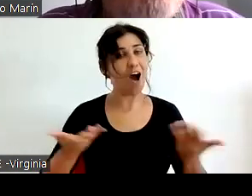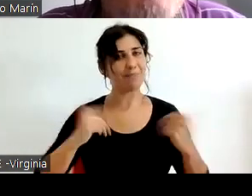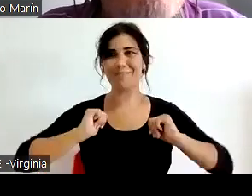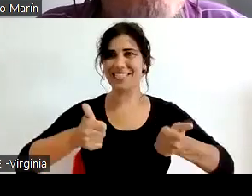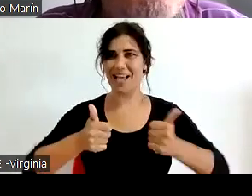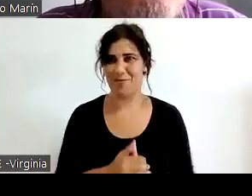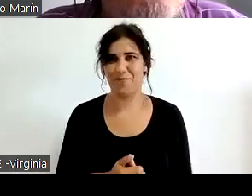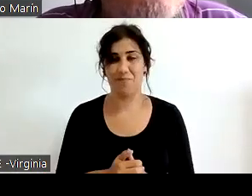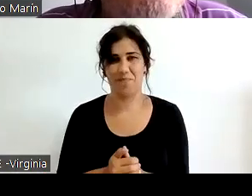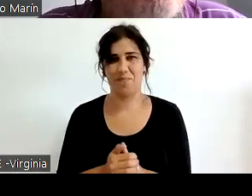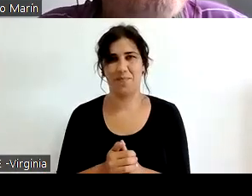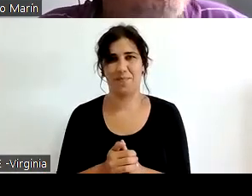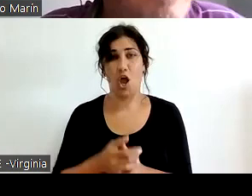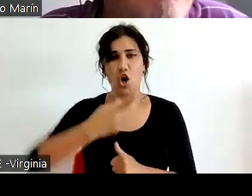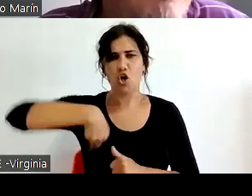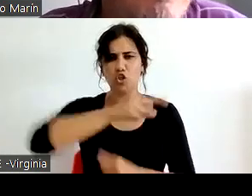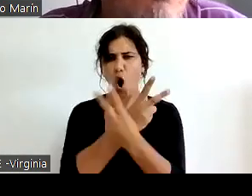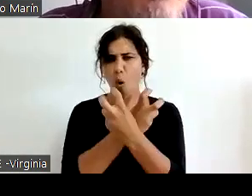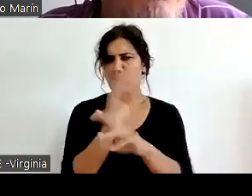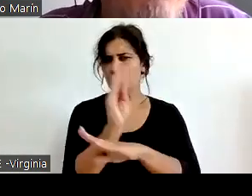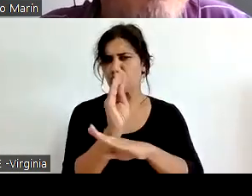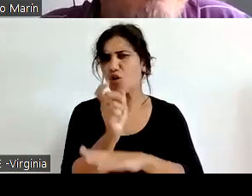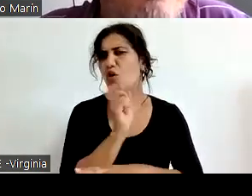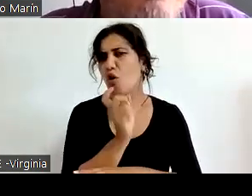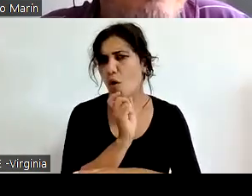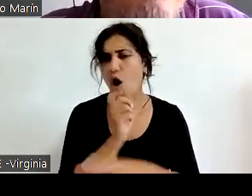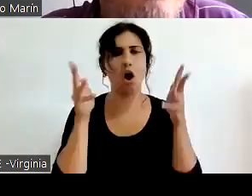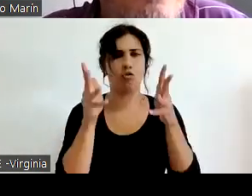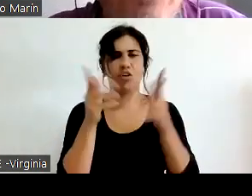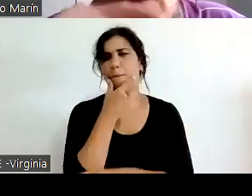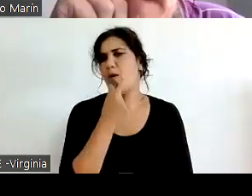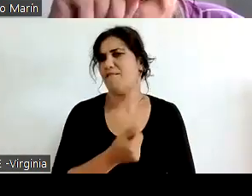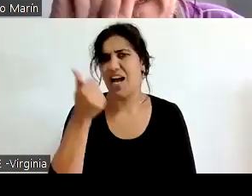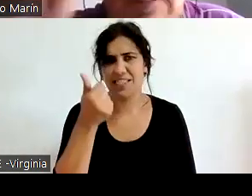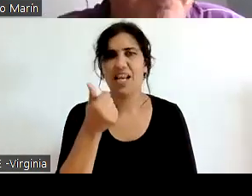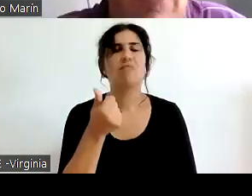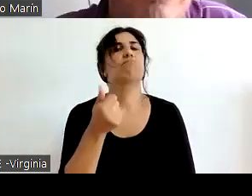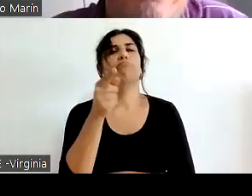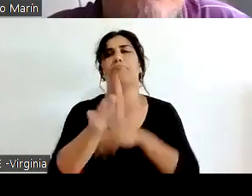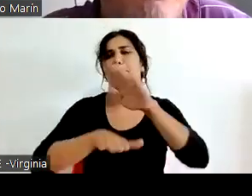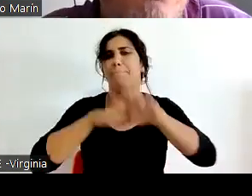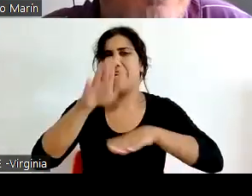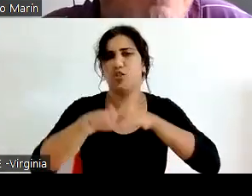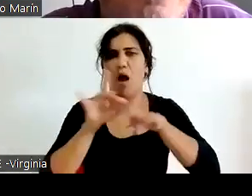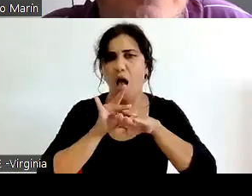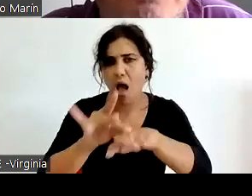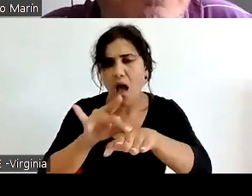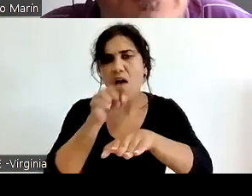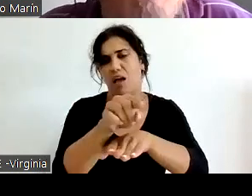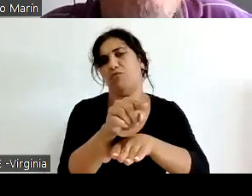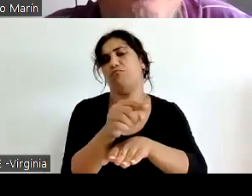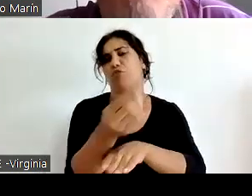¿Cómo podemos cuidar de nuestros huesos? Hay una serie de consejos fáciles de seguir. Son una correcta nutrición, sabéis que